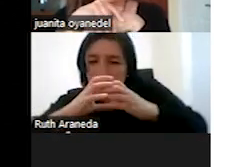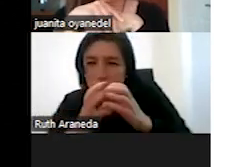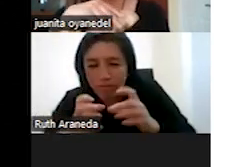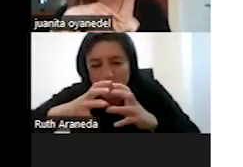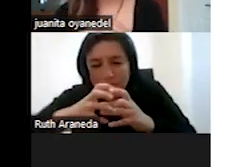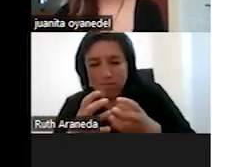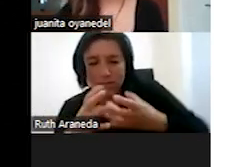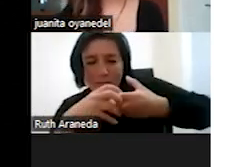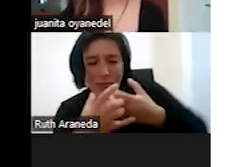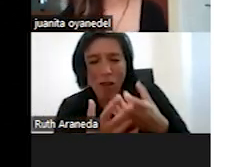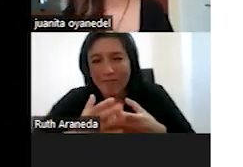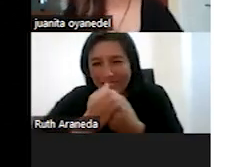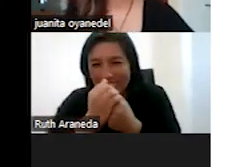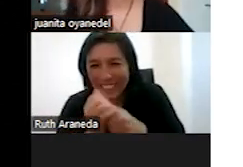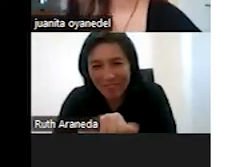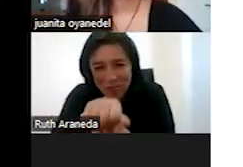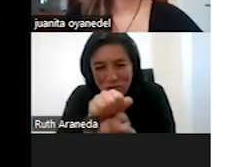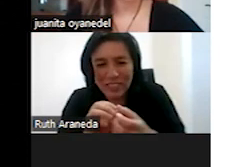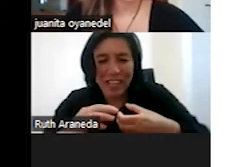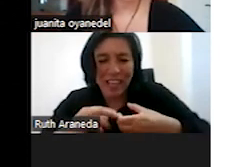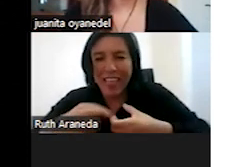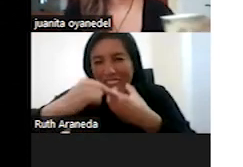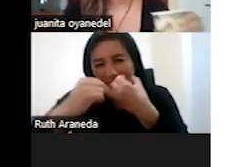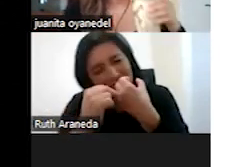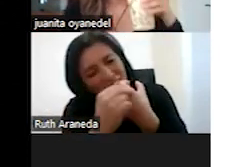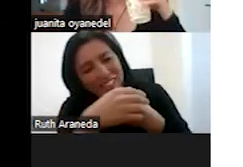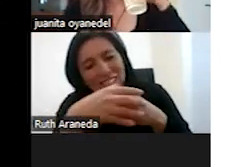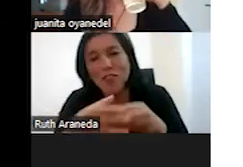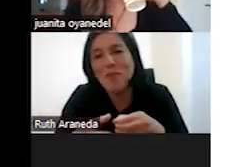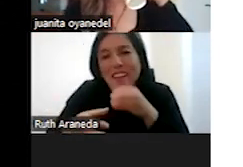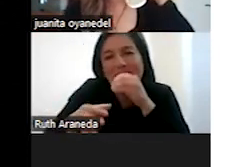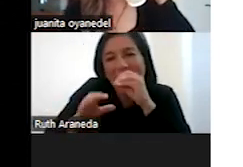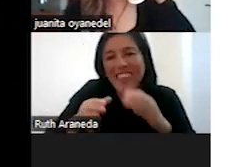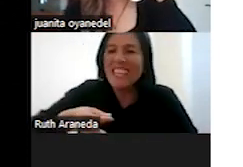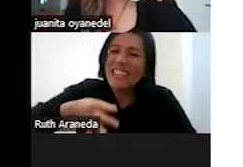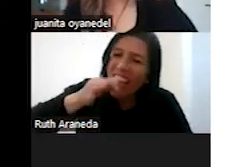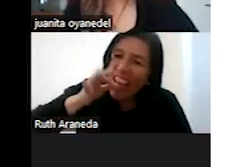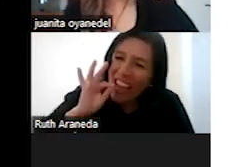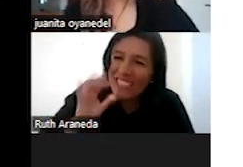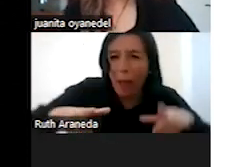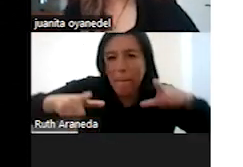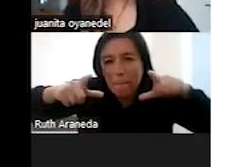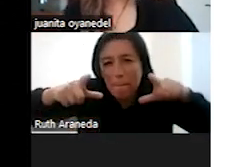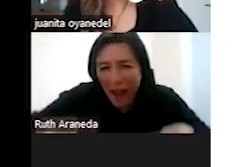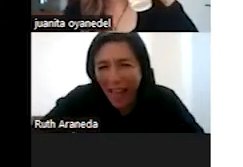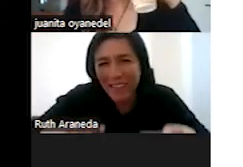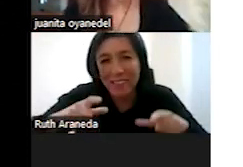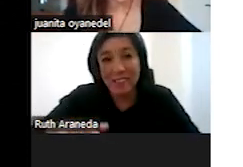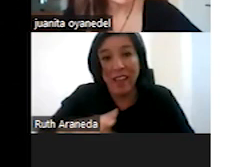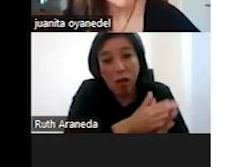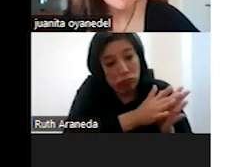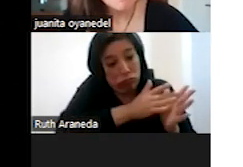iniciales en que empiezan a experimentar o a desarrollar la alfarería. Por eso se llama periodo alfarero temprano, que dura 1000 años, hasta por